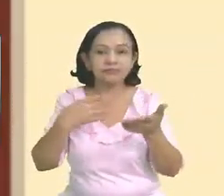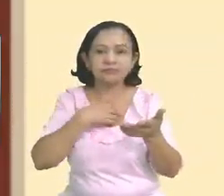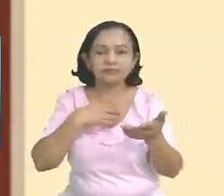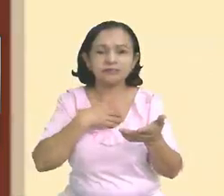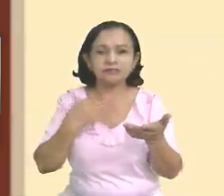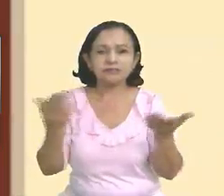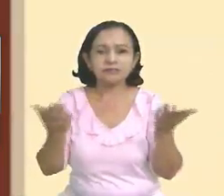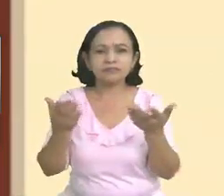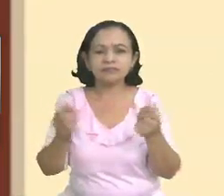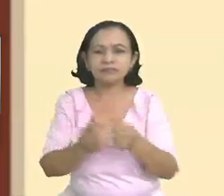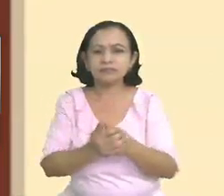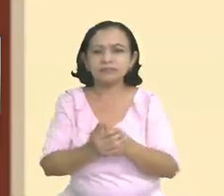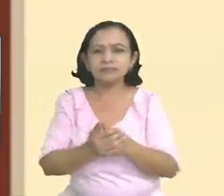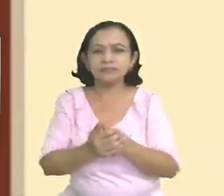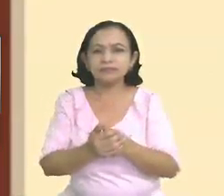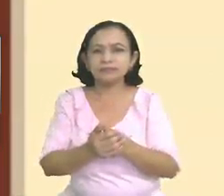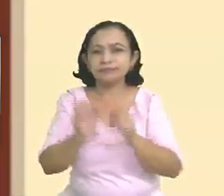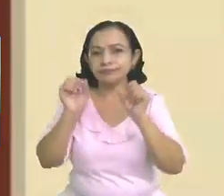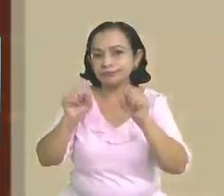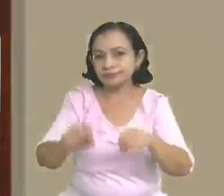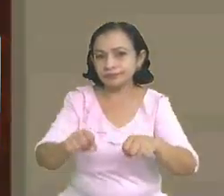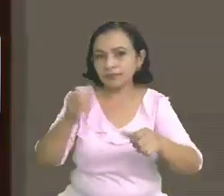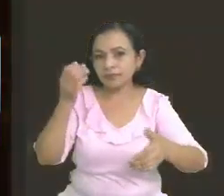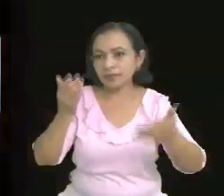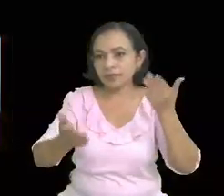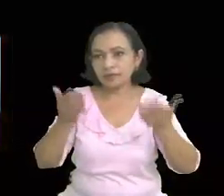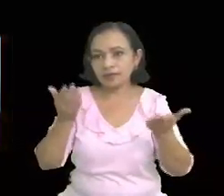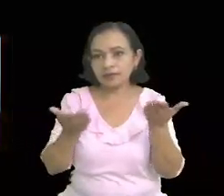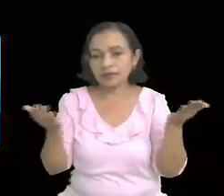doctora. Puede ser tal vez que